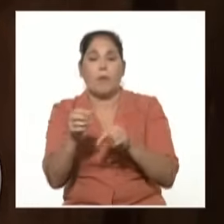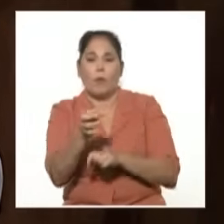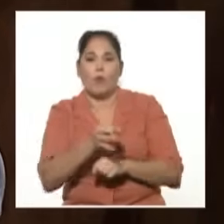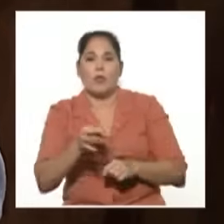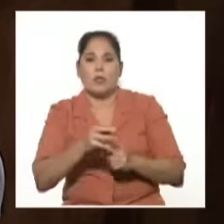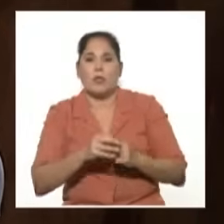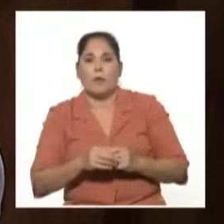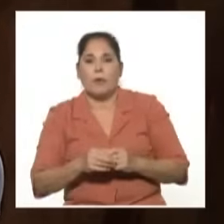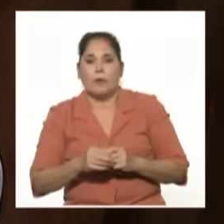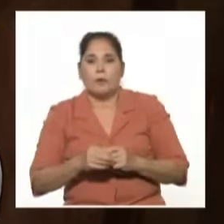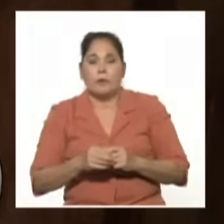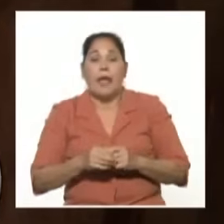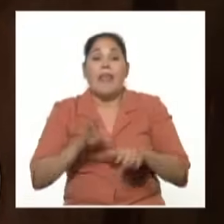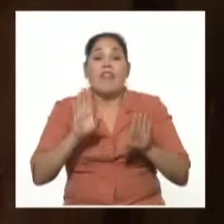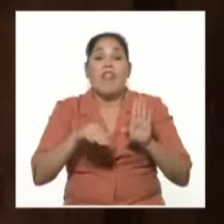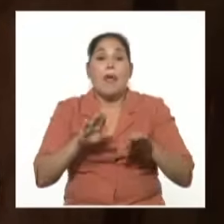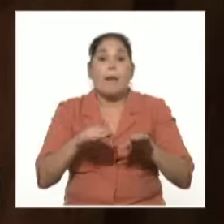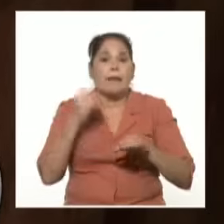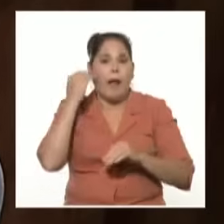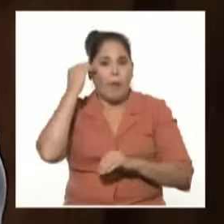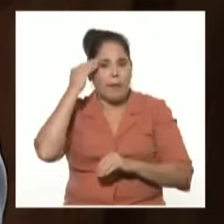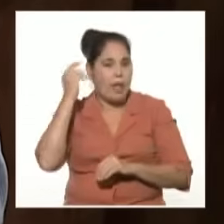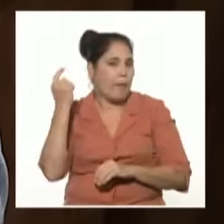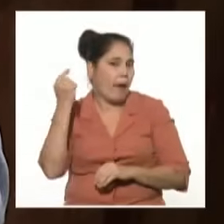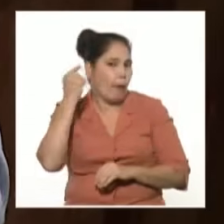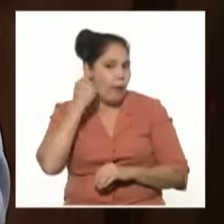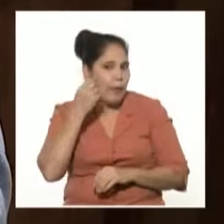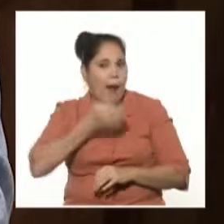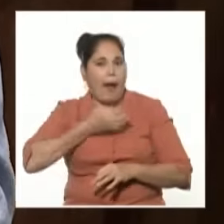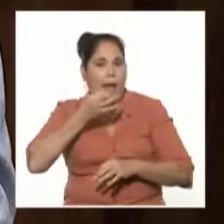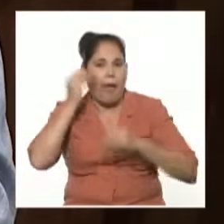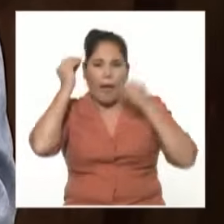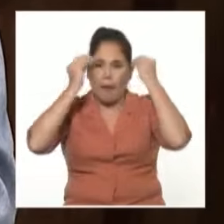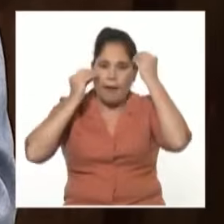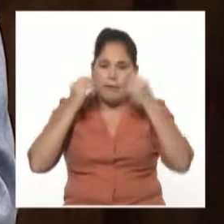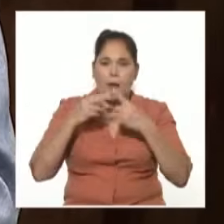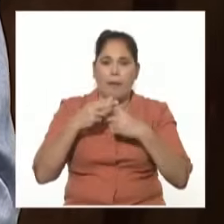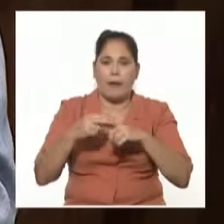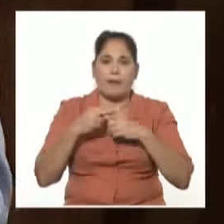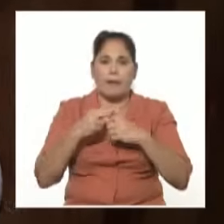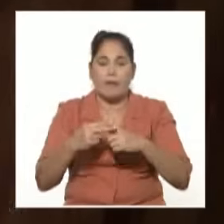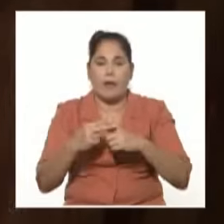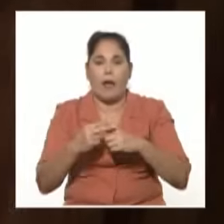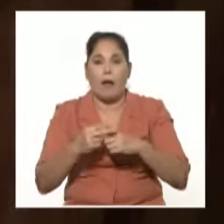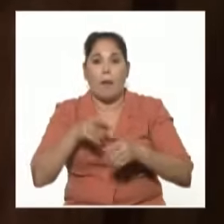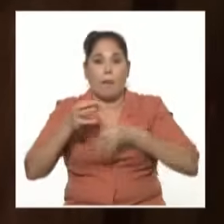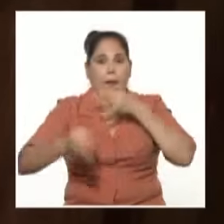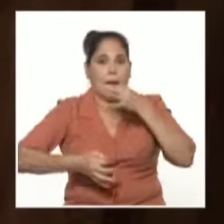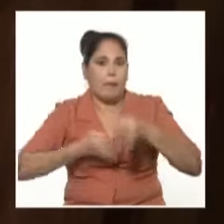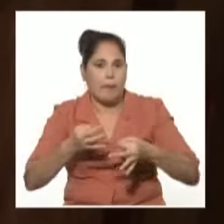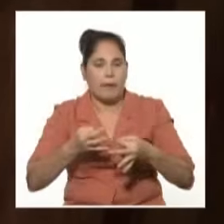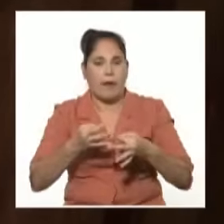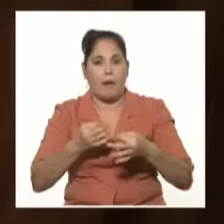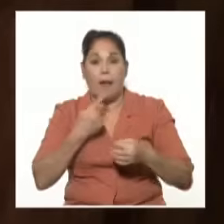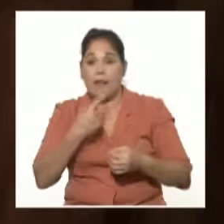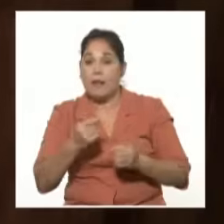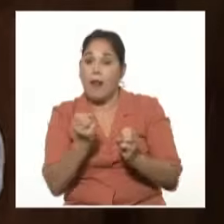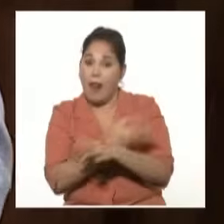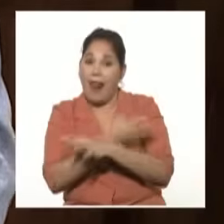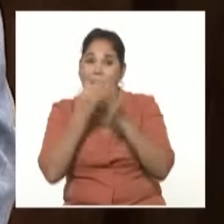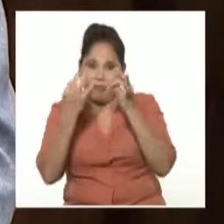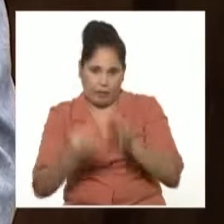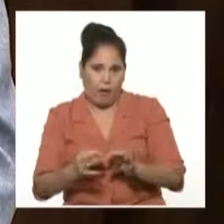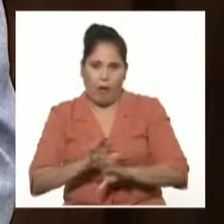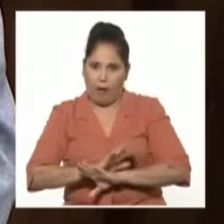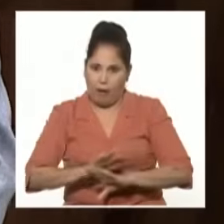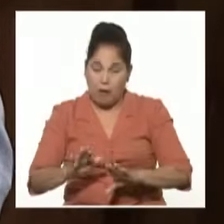municipios. Dependerá de la capacidad para escuchar, para rectificar, para rendir cuentas, para decir la verdad aunque duela